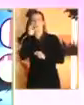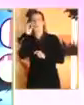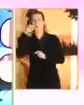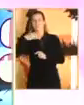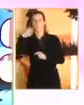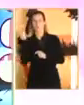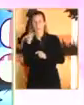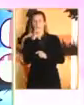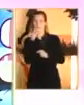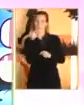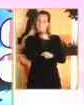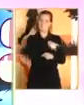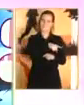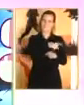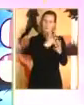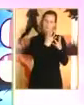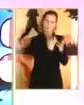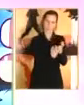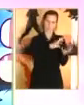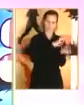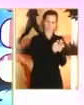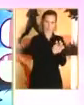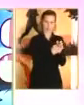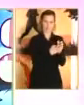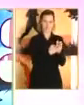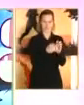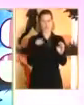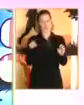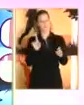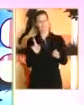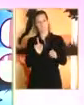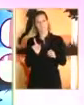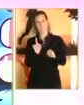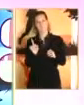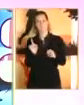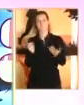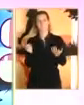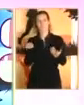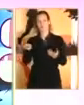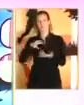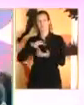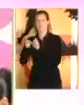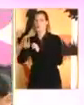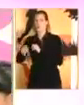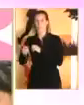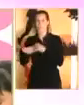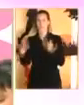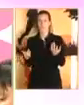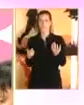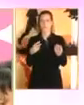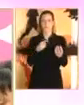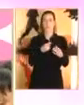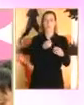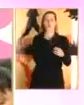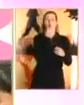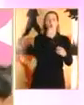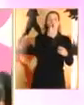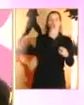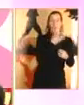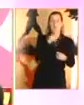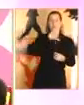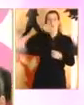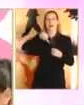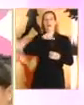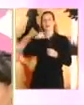enrancia. El de almendras, cualquier otro. Menos el de yoyoba. Excepto, no se estropea nunca. El de yoyoba. Pétalos de rosa, aceite de yoyoba o almendras. Eso es,